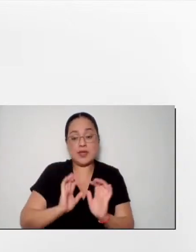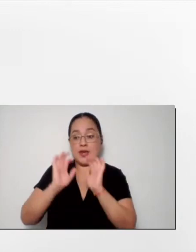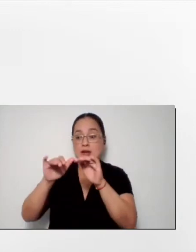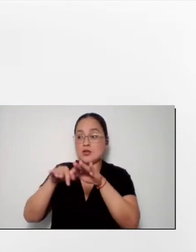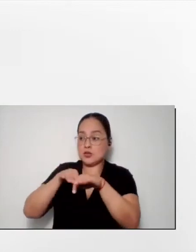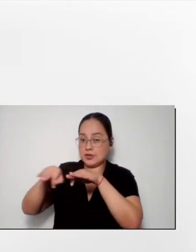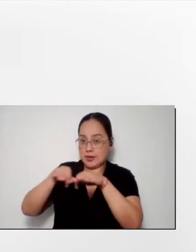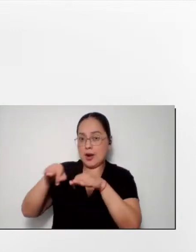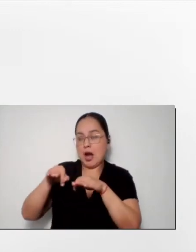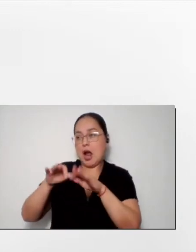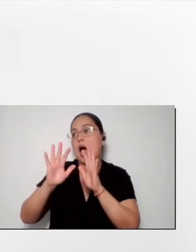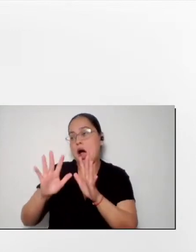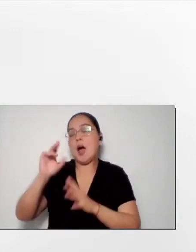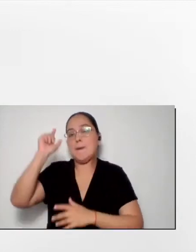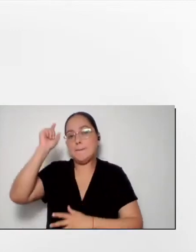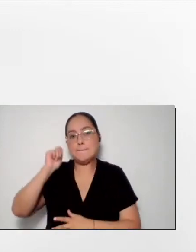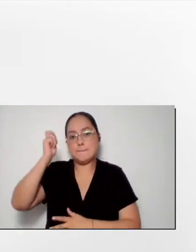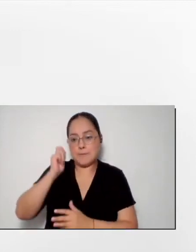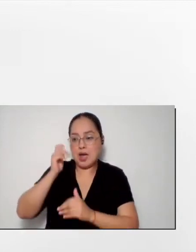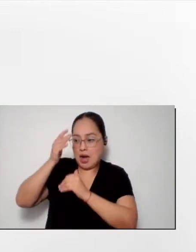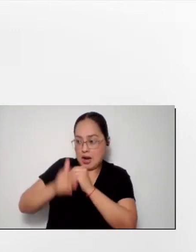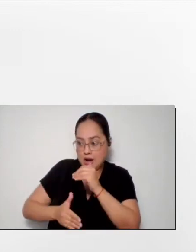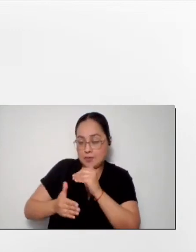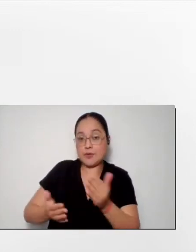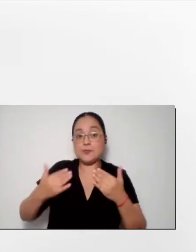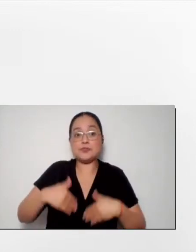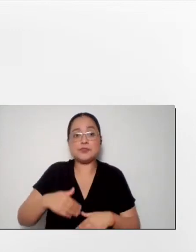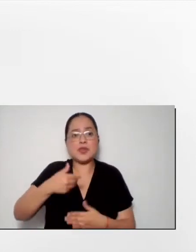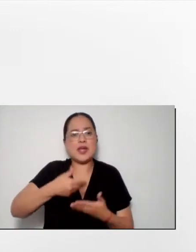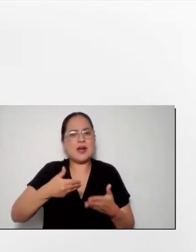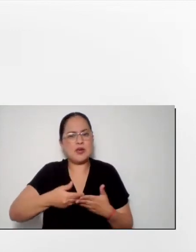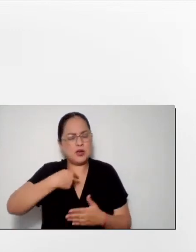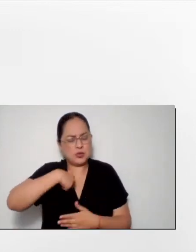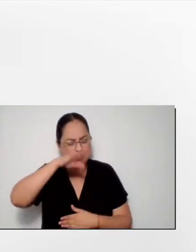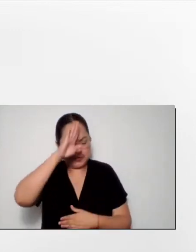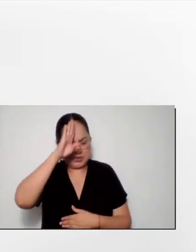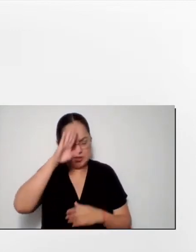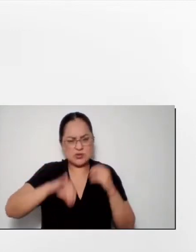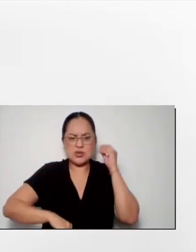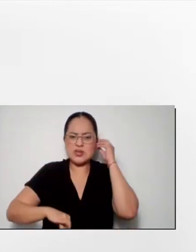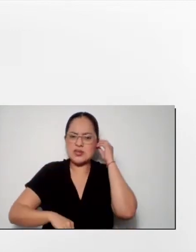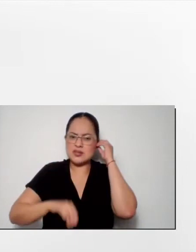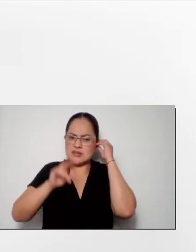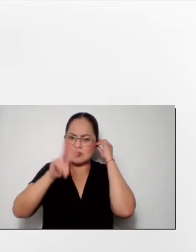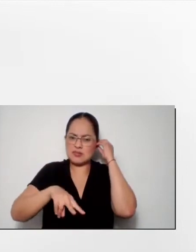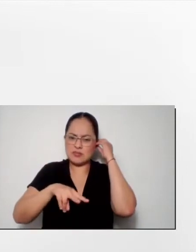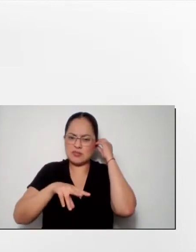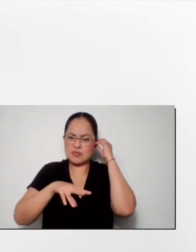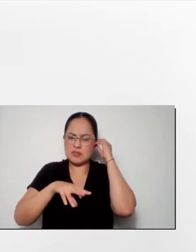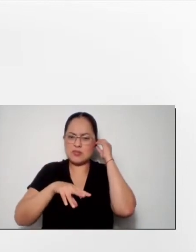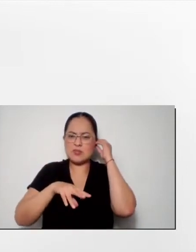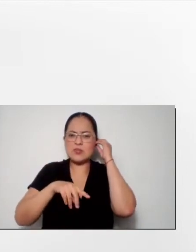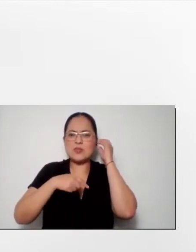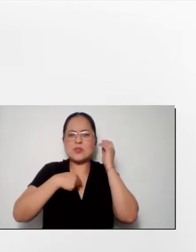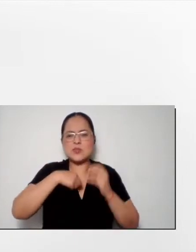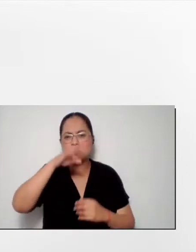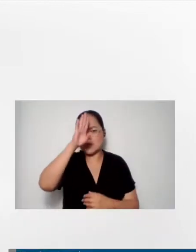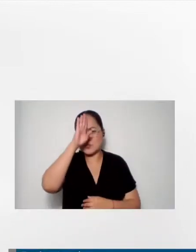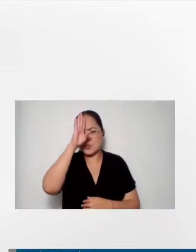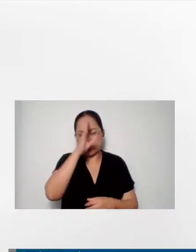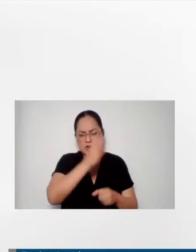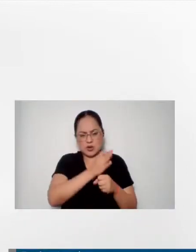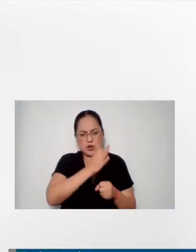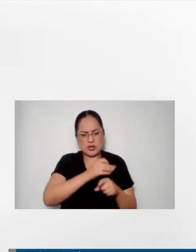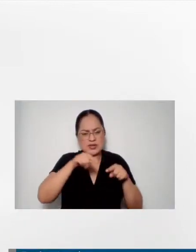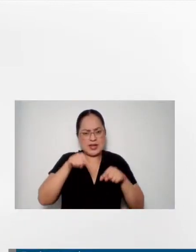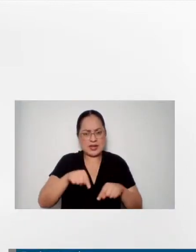profesión, y que además, pues no sé, esto me parecería interesante analizarlo, pues también teniendo en cuenta que estamos en un